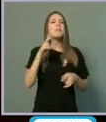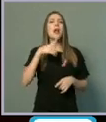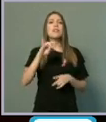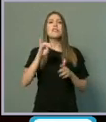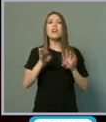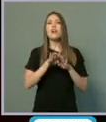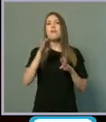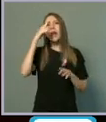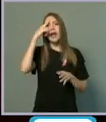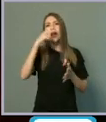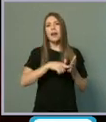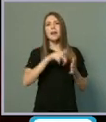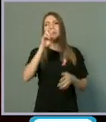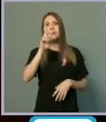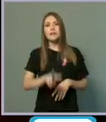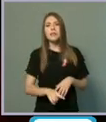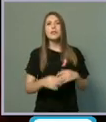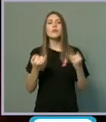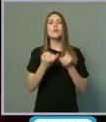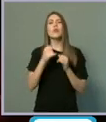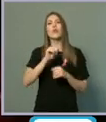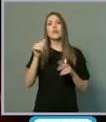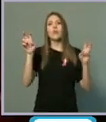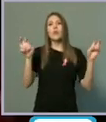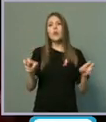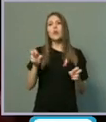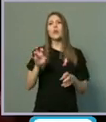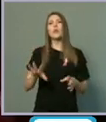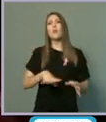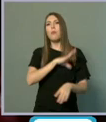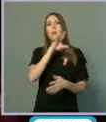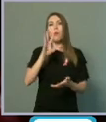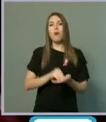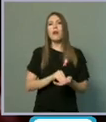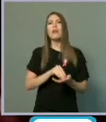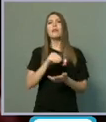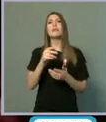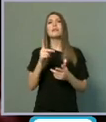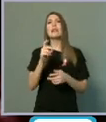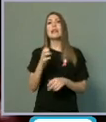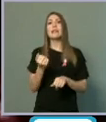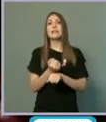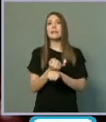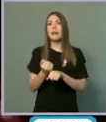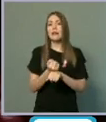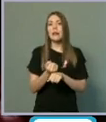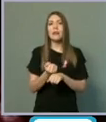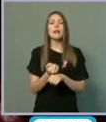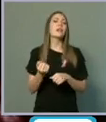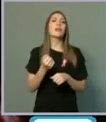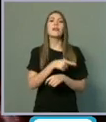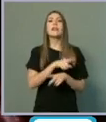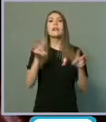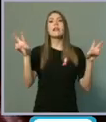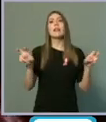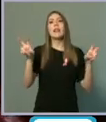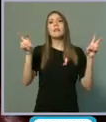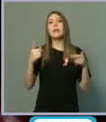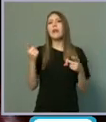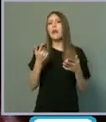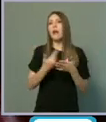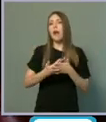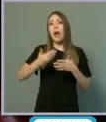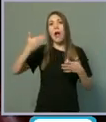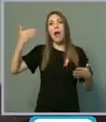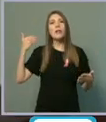adaptación de la ópera, Bodas de Sangre, que está adaptada de un texto de García Lorca, obviamente temas que antes no se podían tocar en